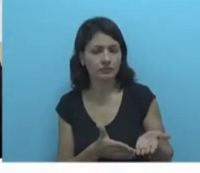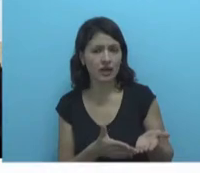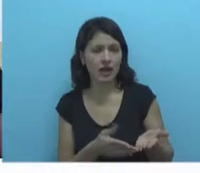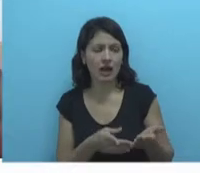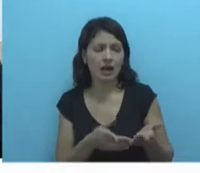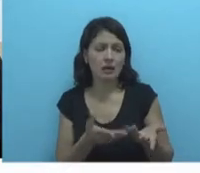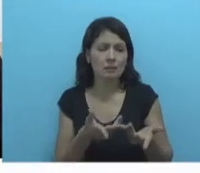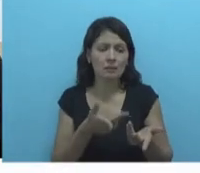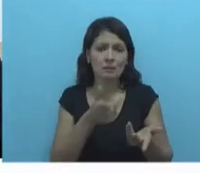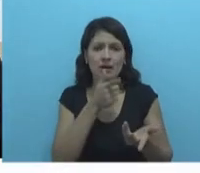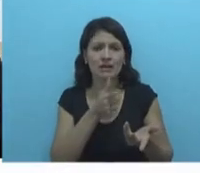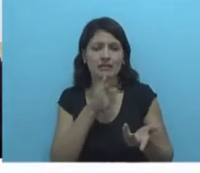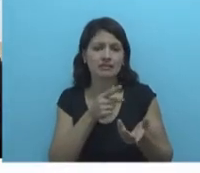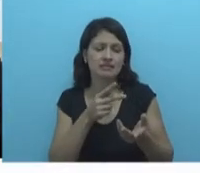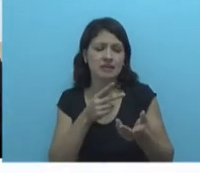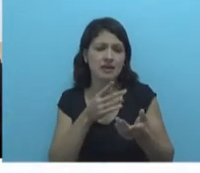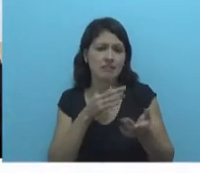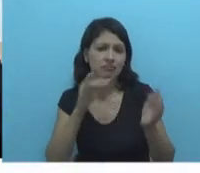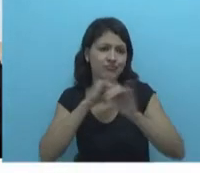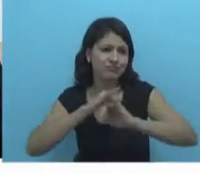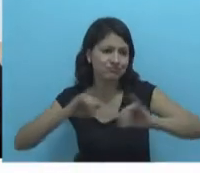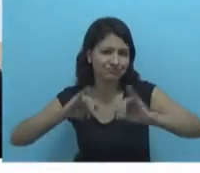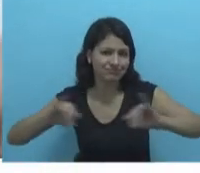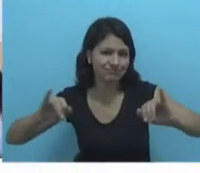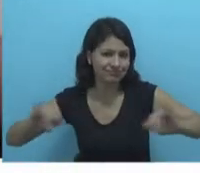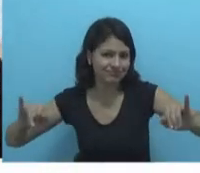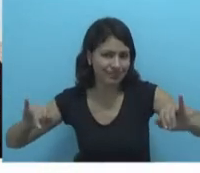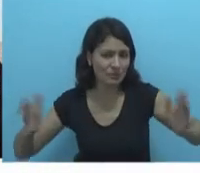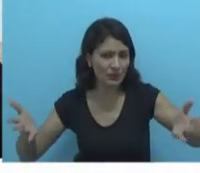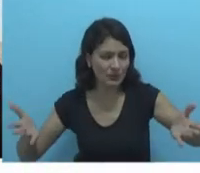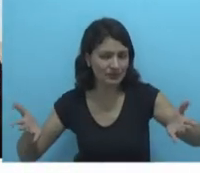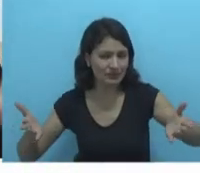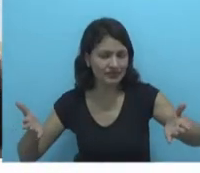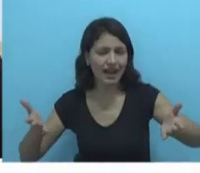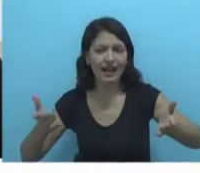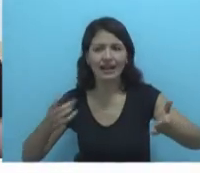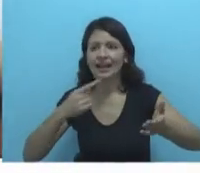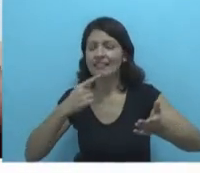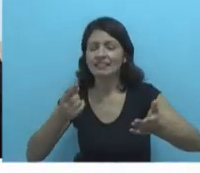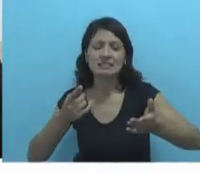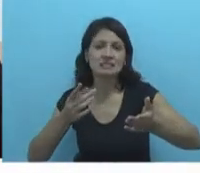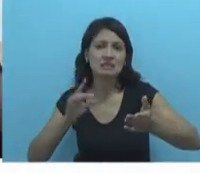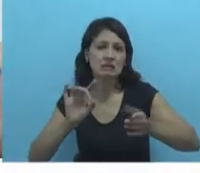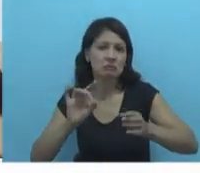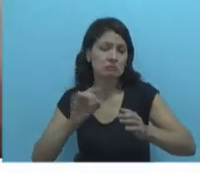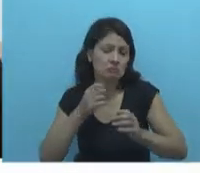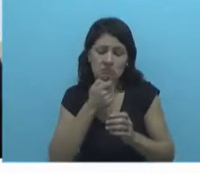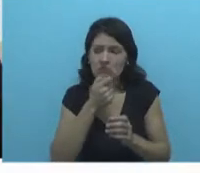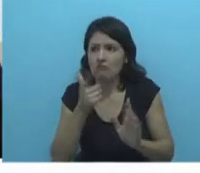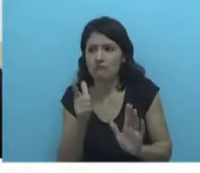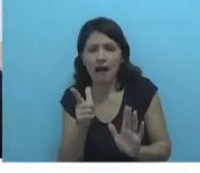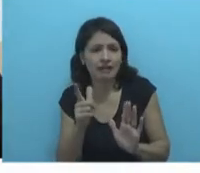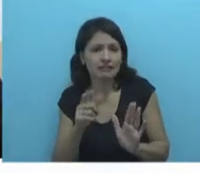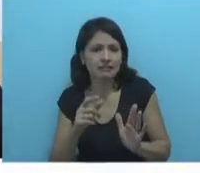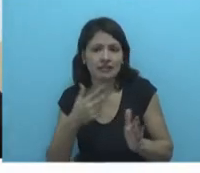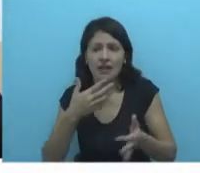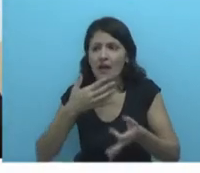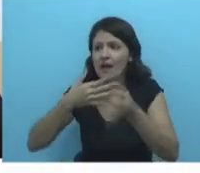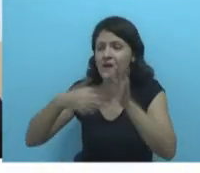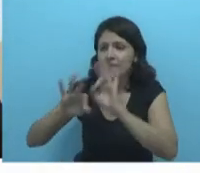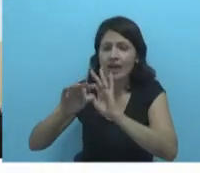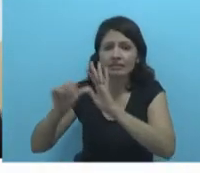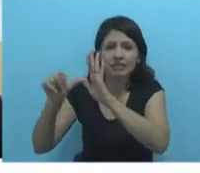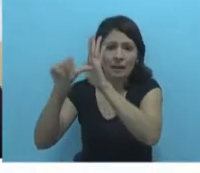publicitaria, cerramos las exportaciones. Así, como un eslogan, como una frase, como nos tienen